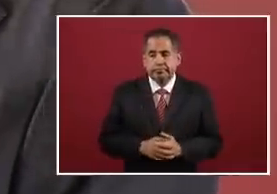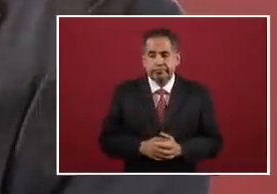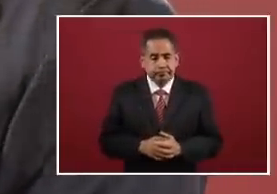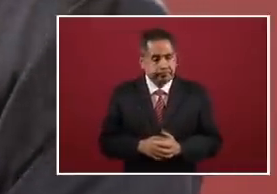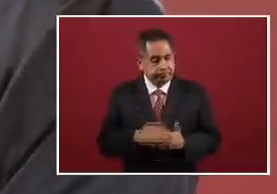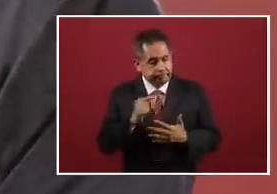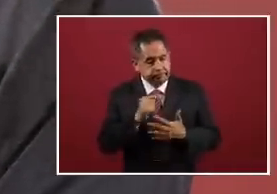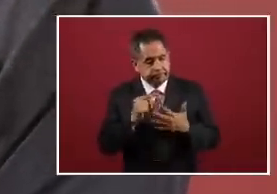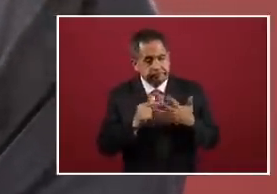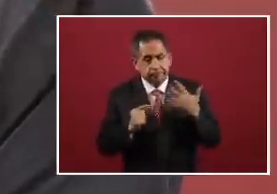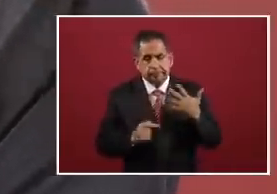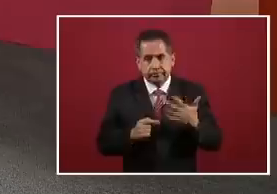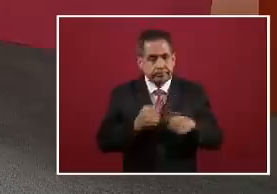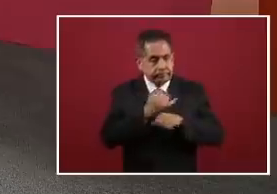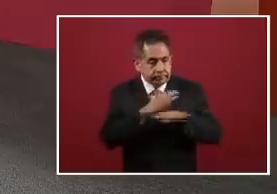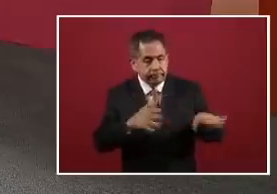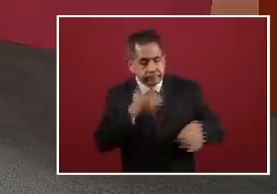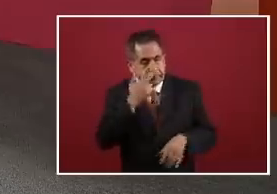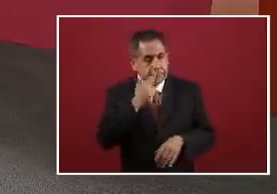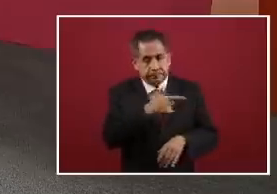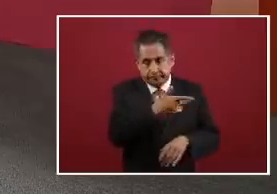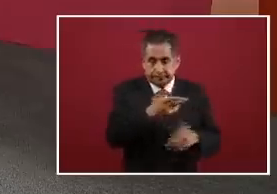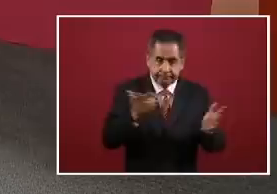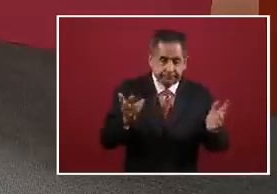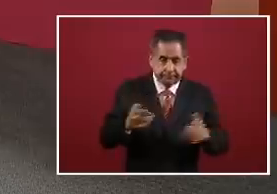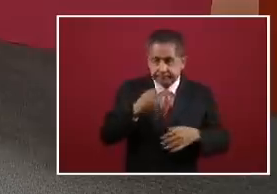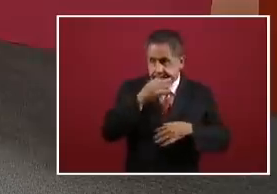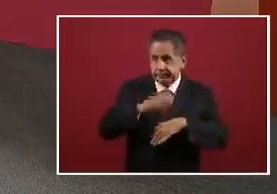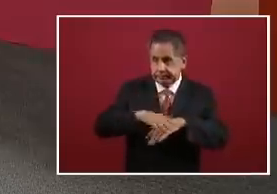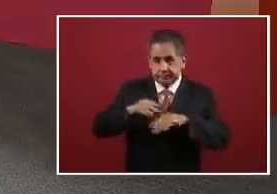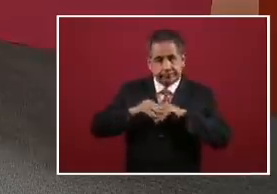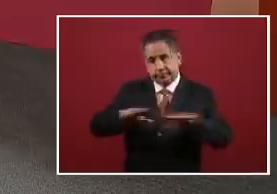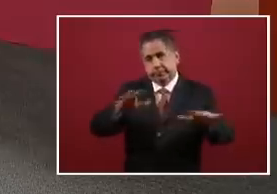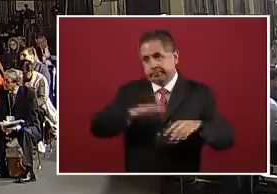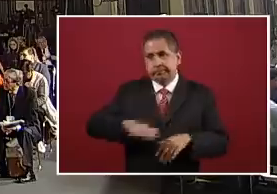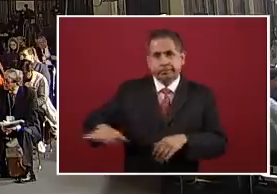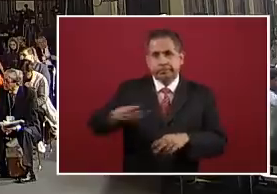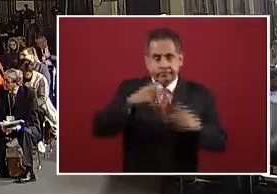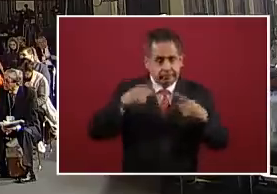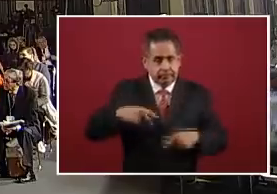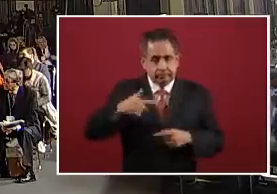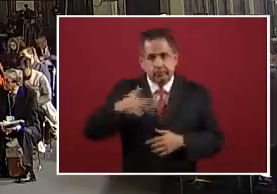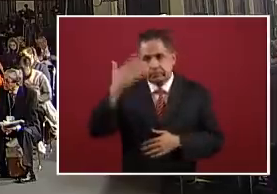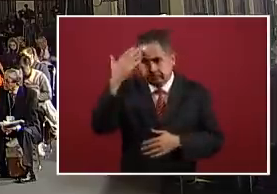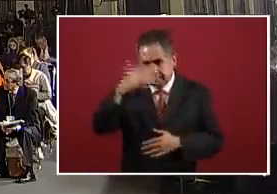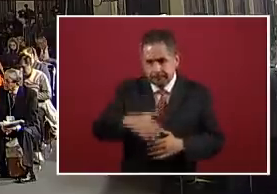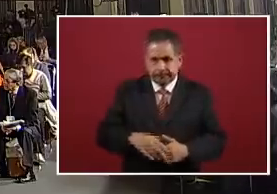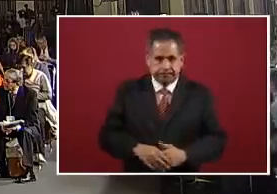elementos y se informe mejor a los ciudadanos.